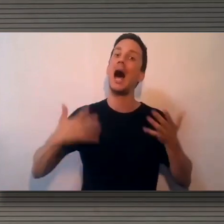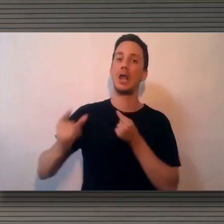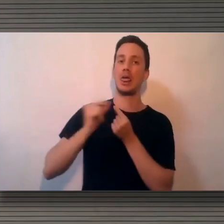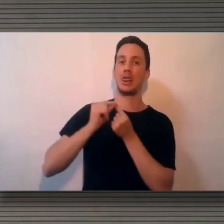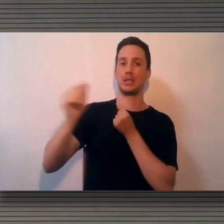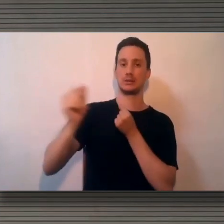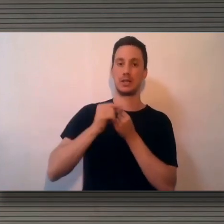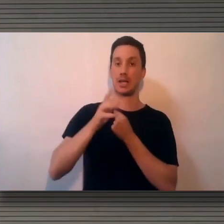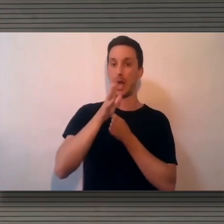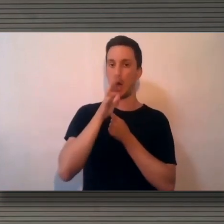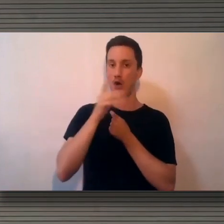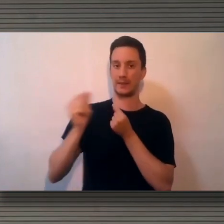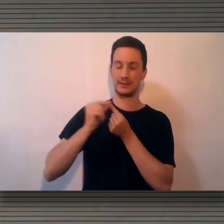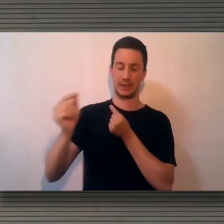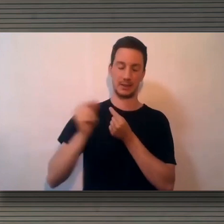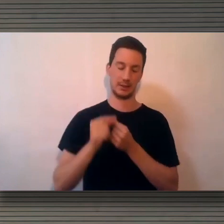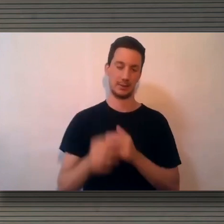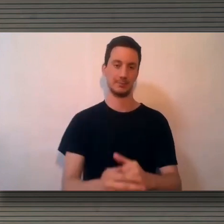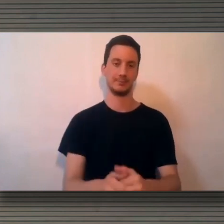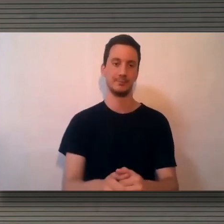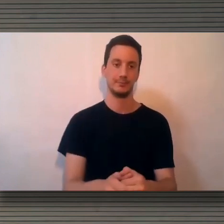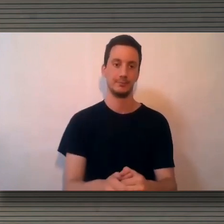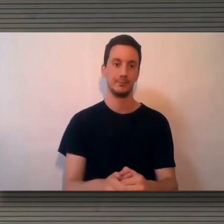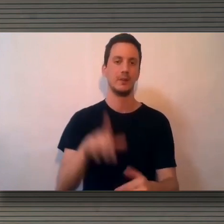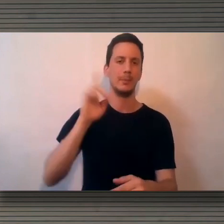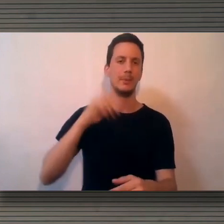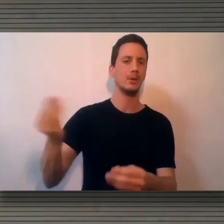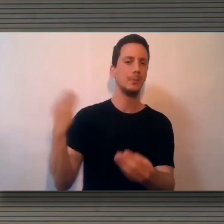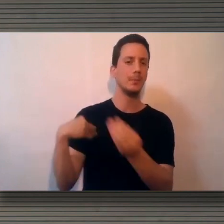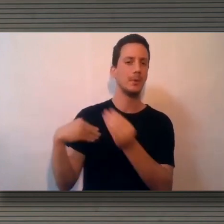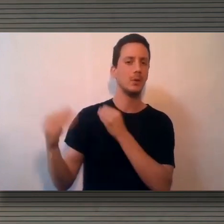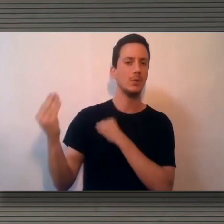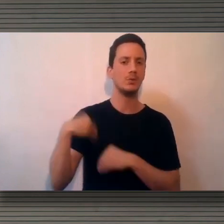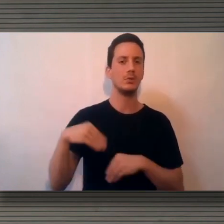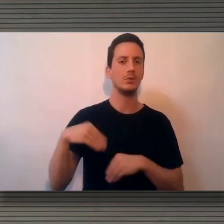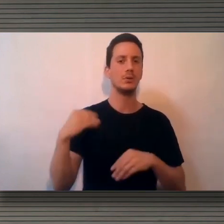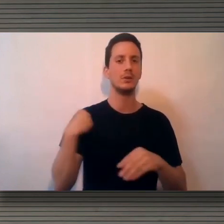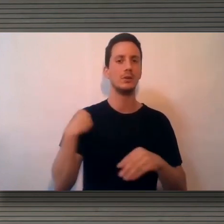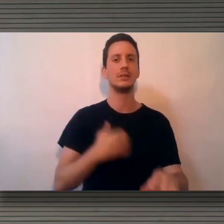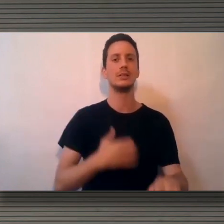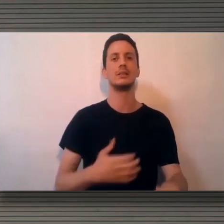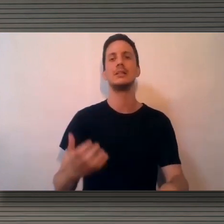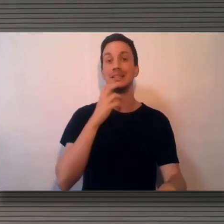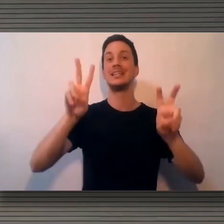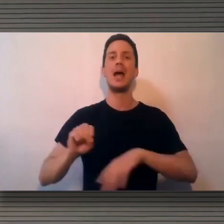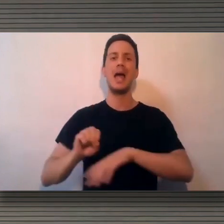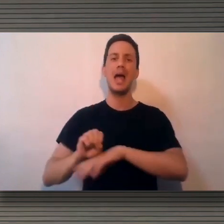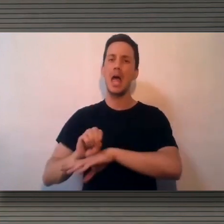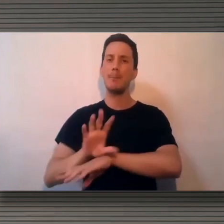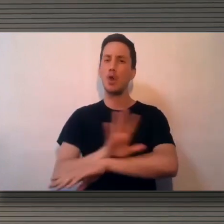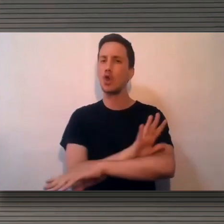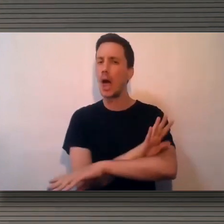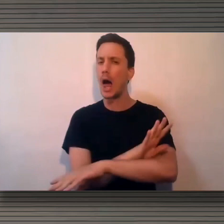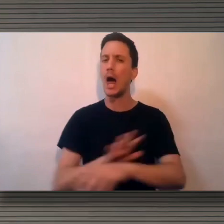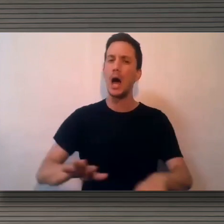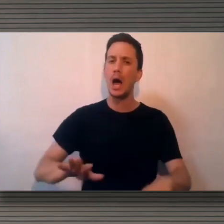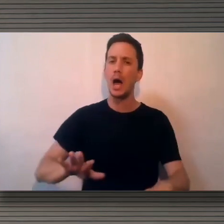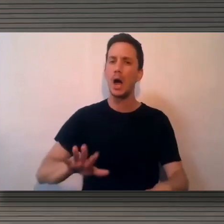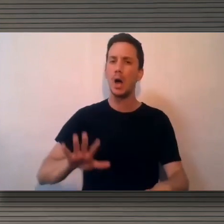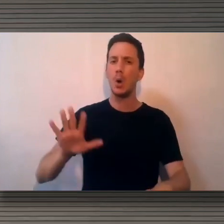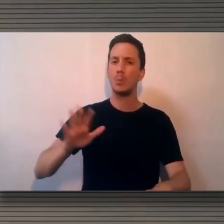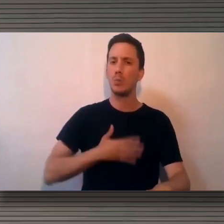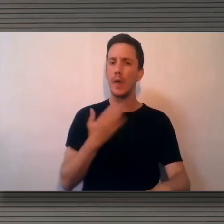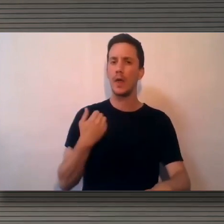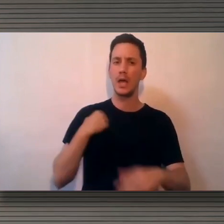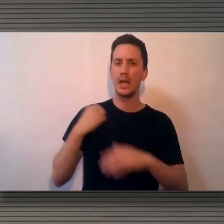Bien, nos preguntan también si los aspectos emocionales pueden llegar a influir sobre, me imagino que la evolución y la